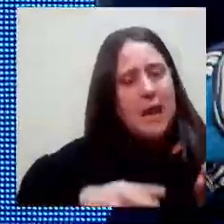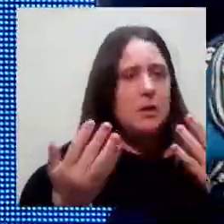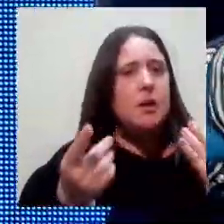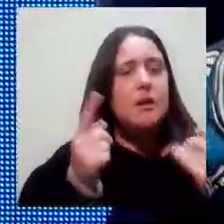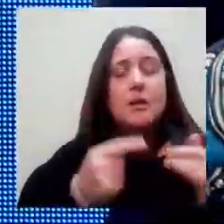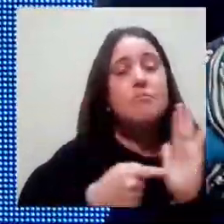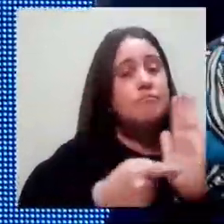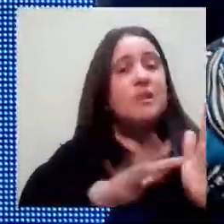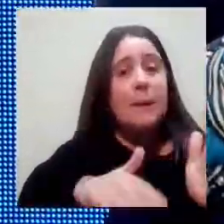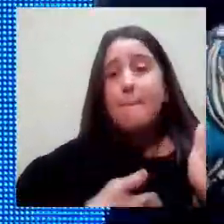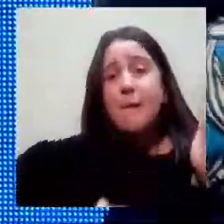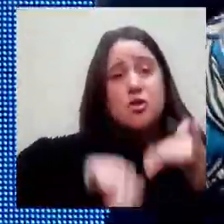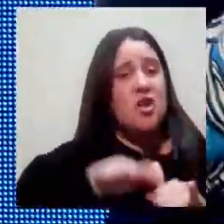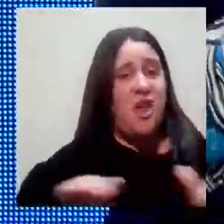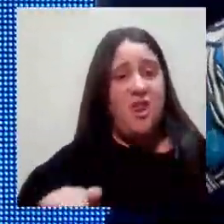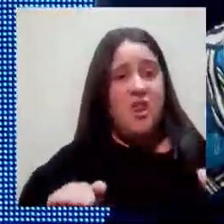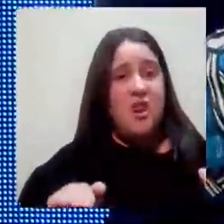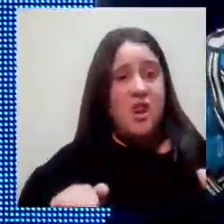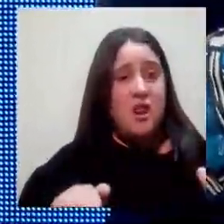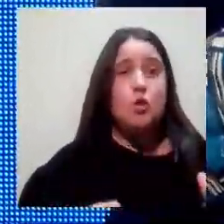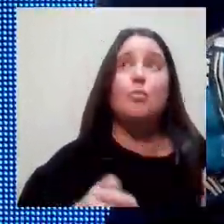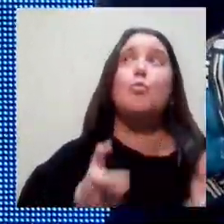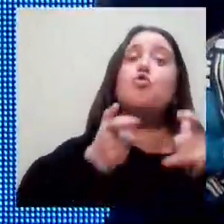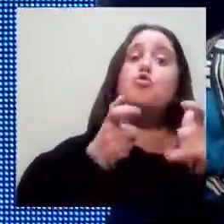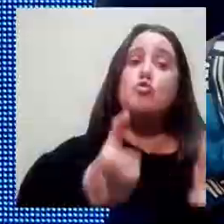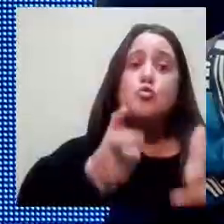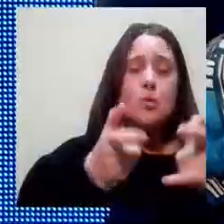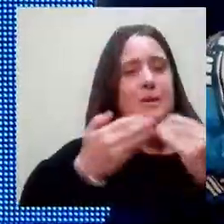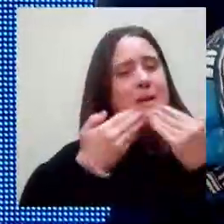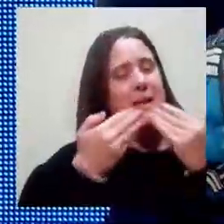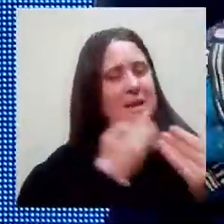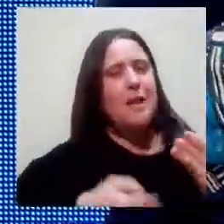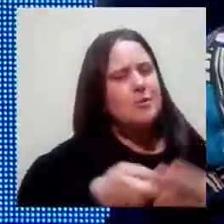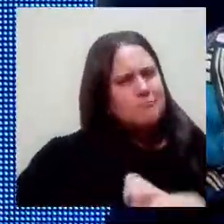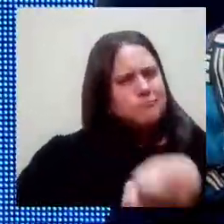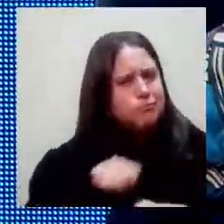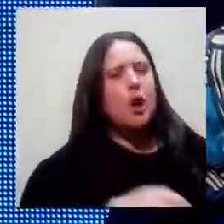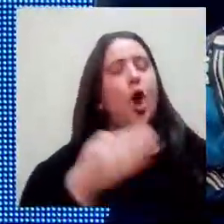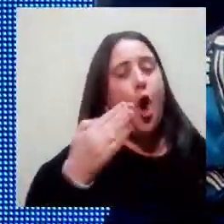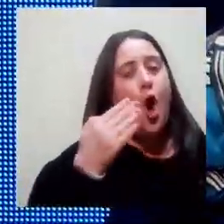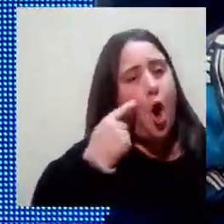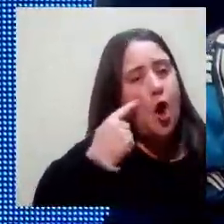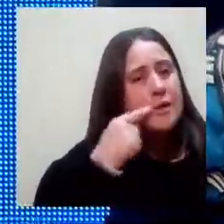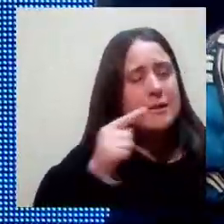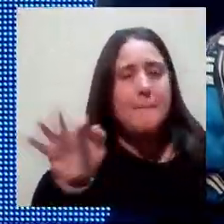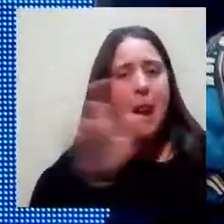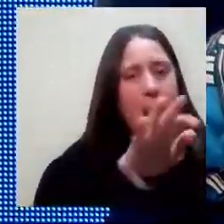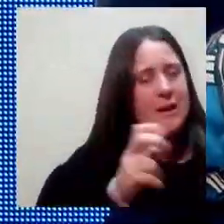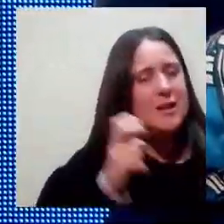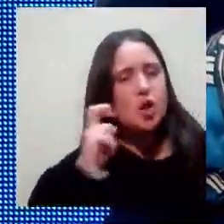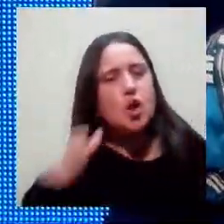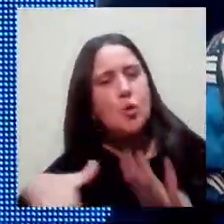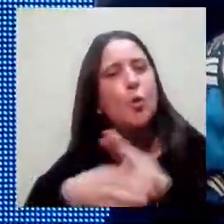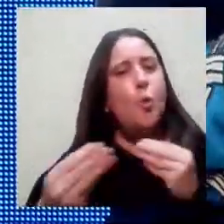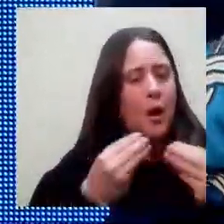de los niños, afortunadamente y gracias al arduo trabajo de los maestros, conocen las correspondencias grafemas, fonemas y conocen las letras. En Uruguay